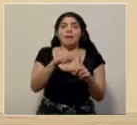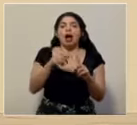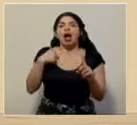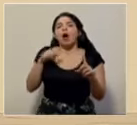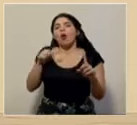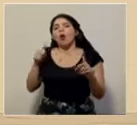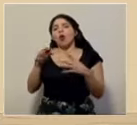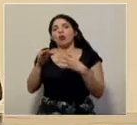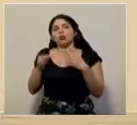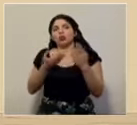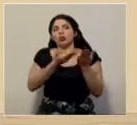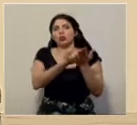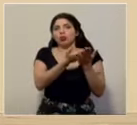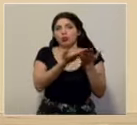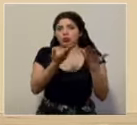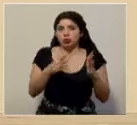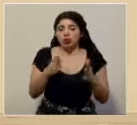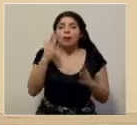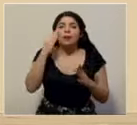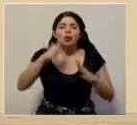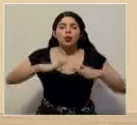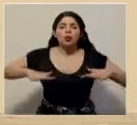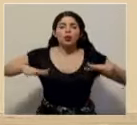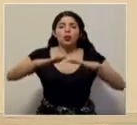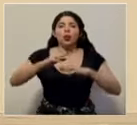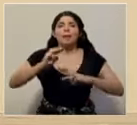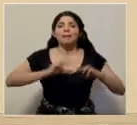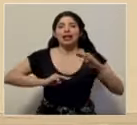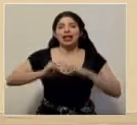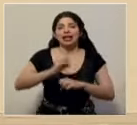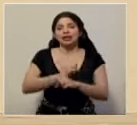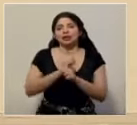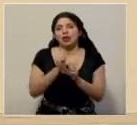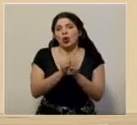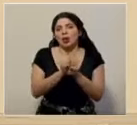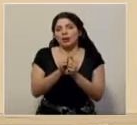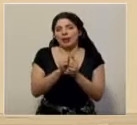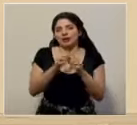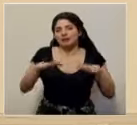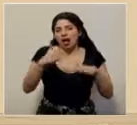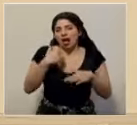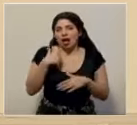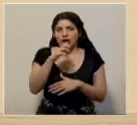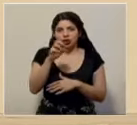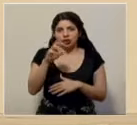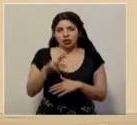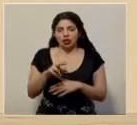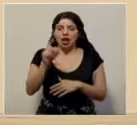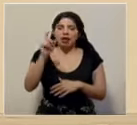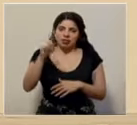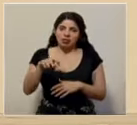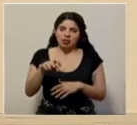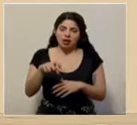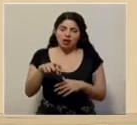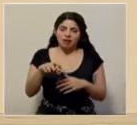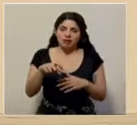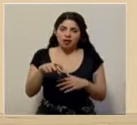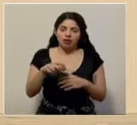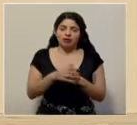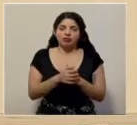Y eso sin duda, en un contexto de un mercado de seguros competitivo como el que opera Costa Rica, debería redundar